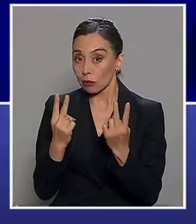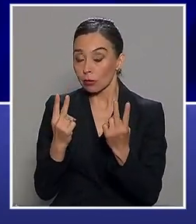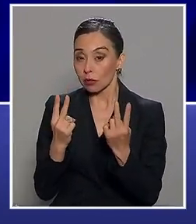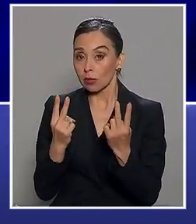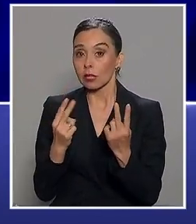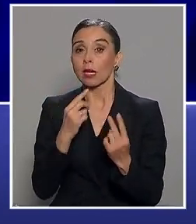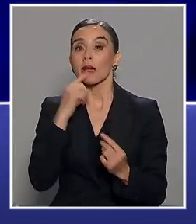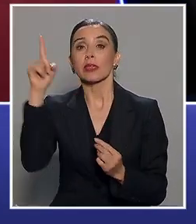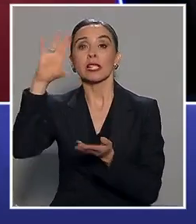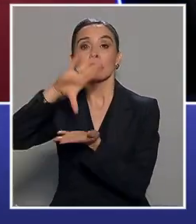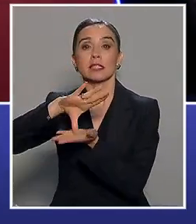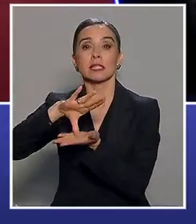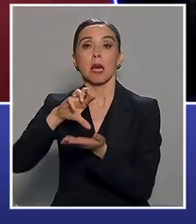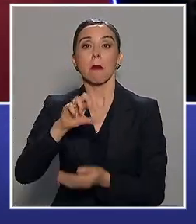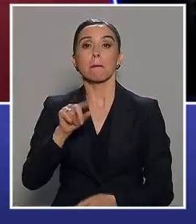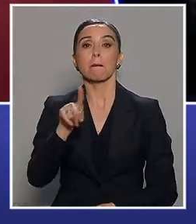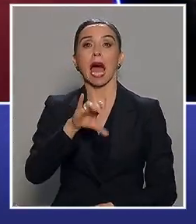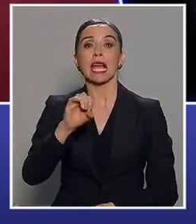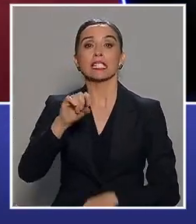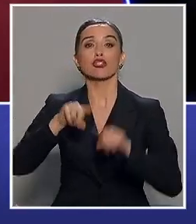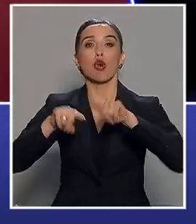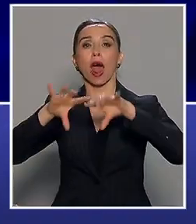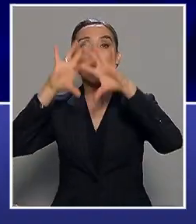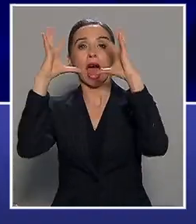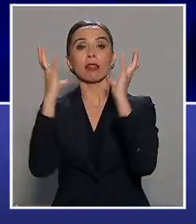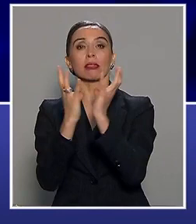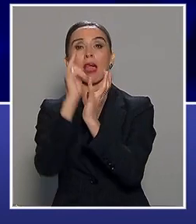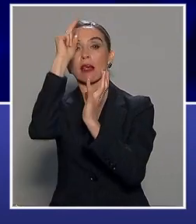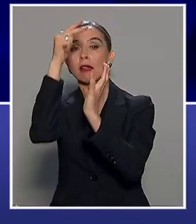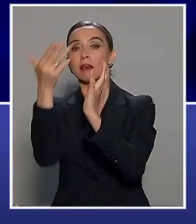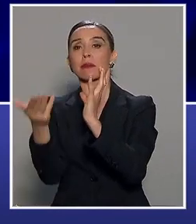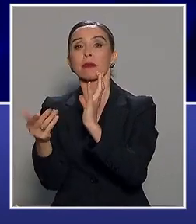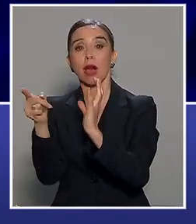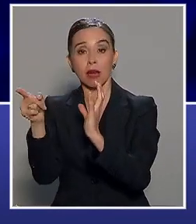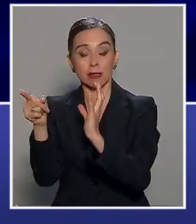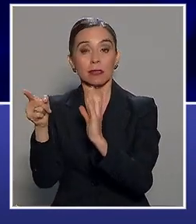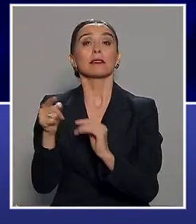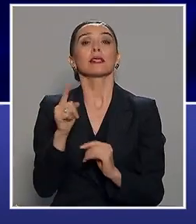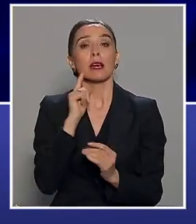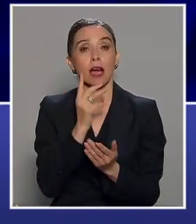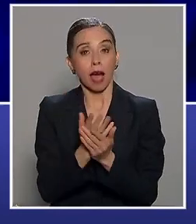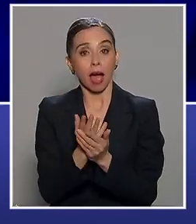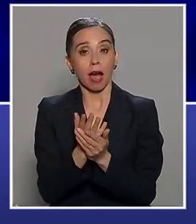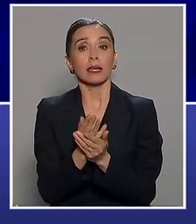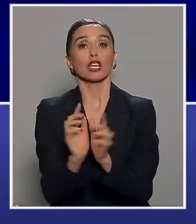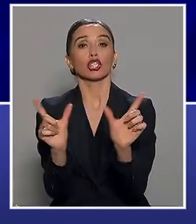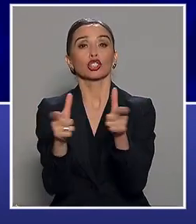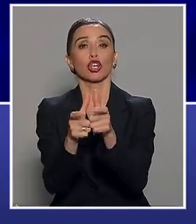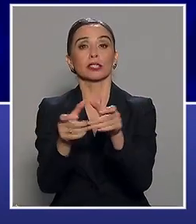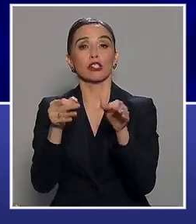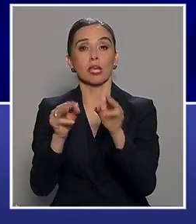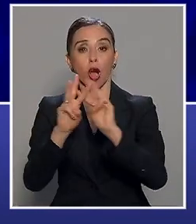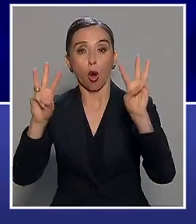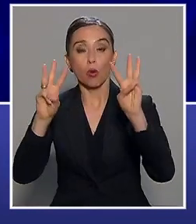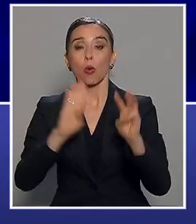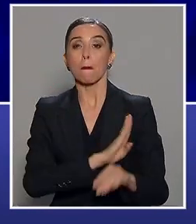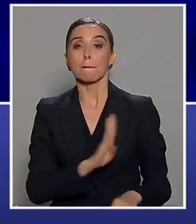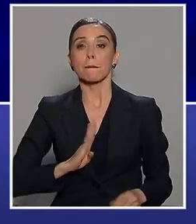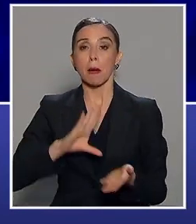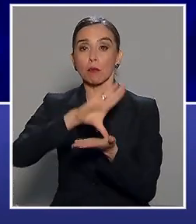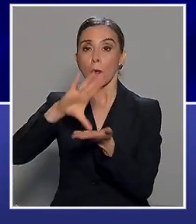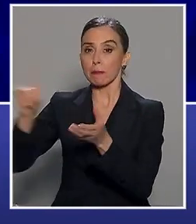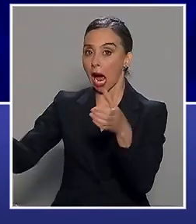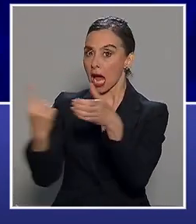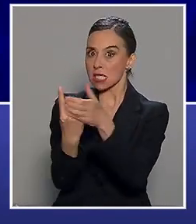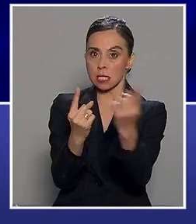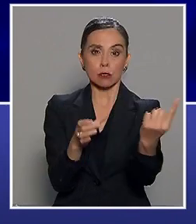llaman como paraíso terrenal bueno claramente que existan en el consejo seguridad de las naciones unidas países como eso nos hacen